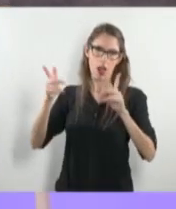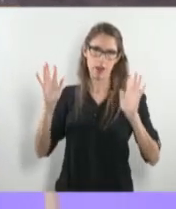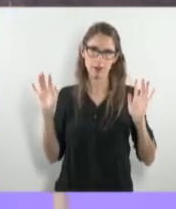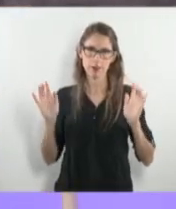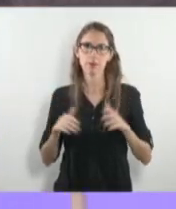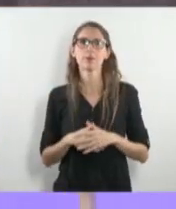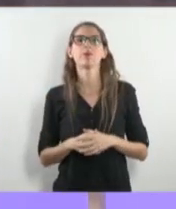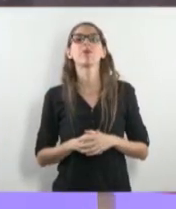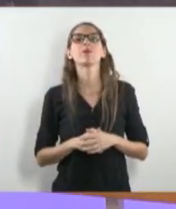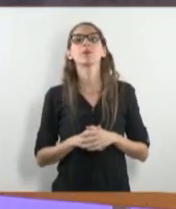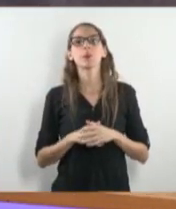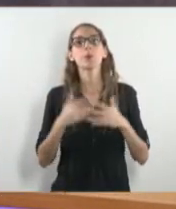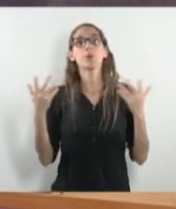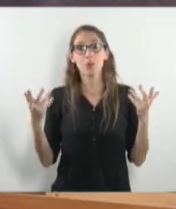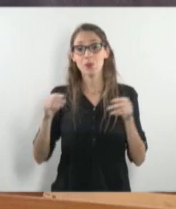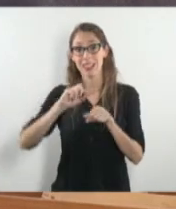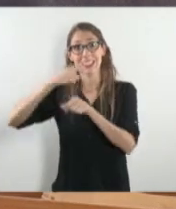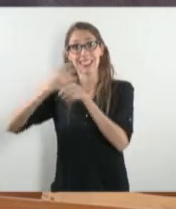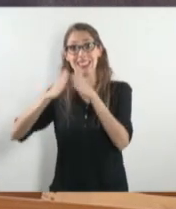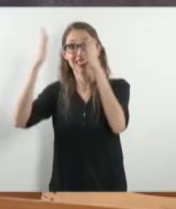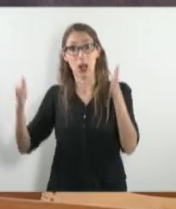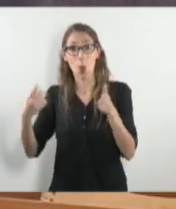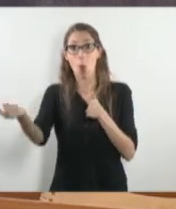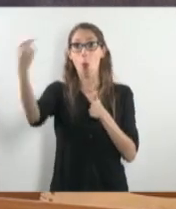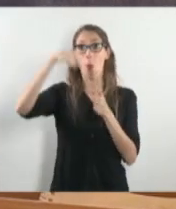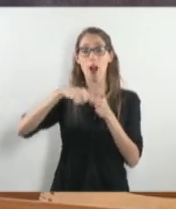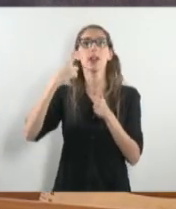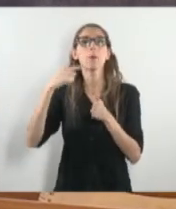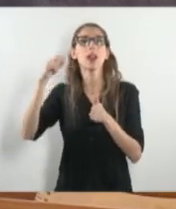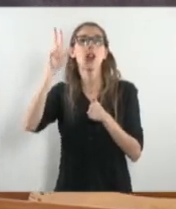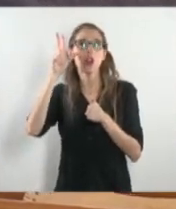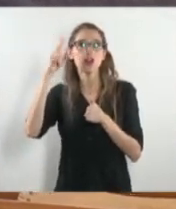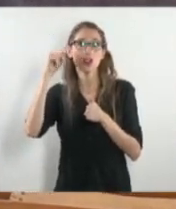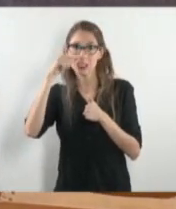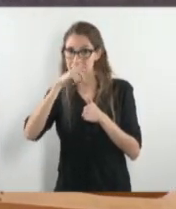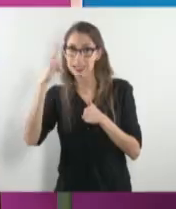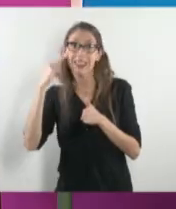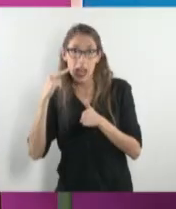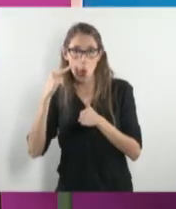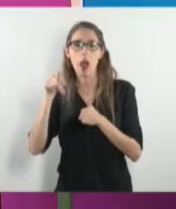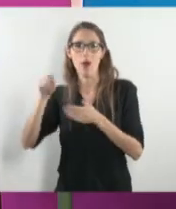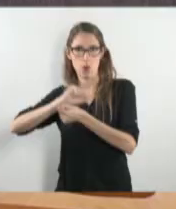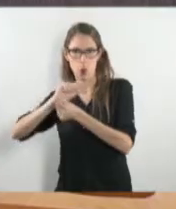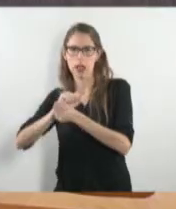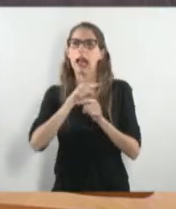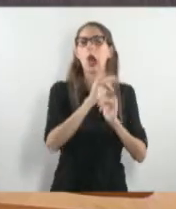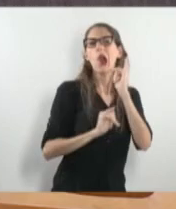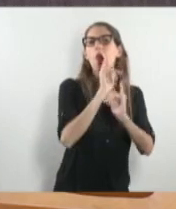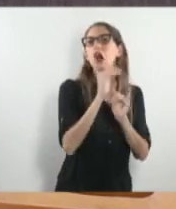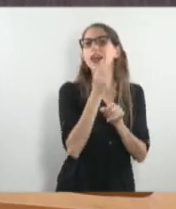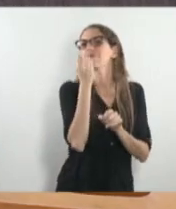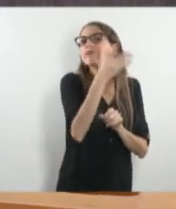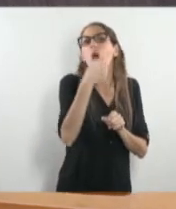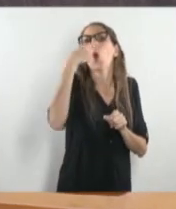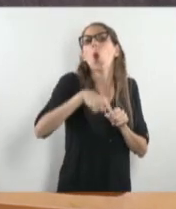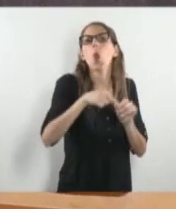La Vuelta del Martín Fierro se publica en 1879. Contanos, vamos a spoilear el final de la ida. Bueno, sí. Vamos a